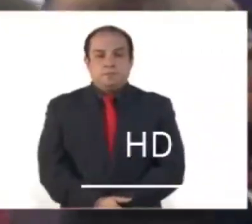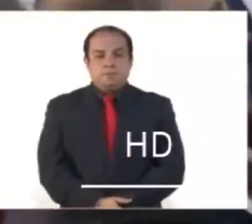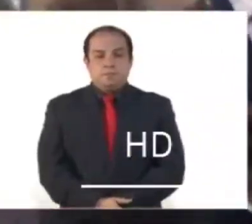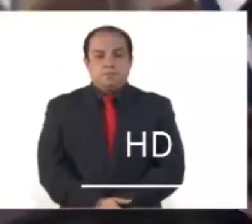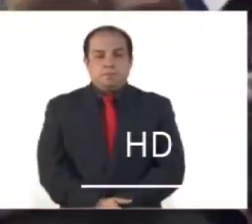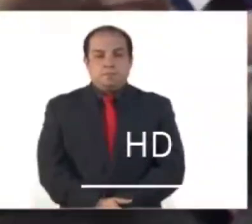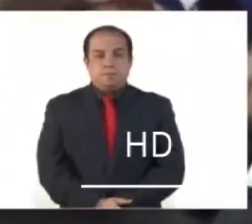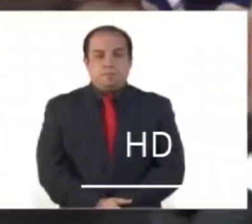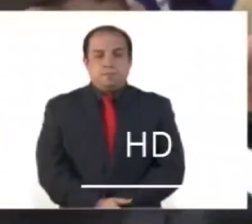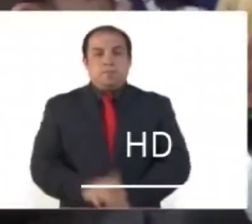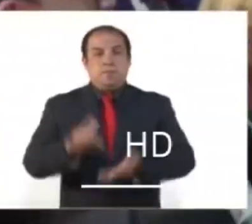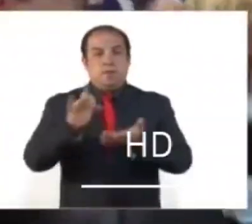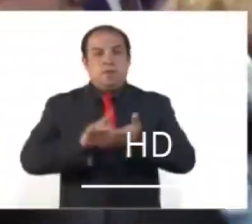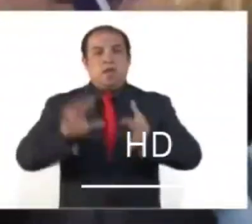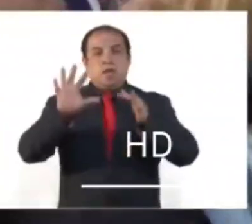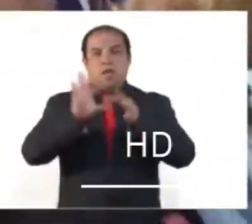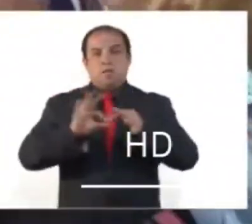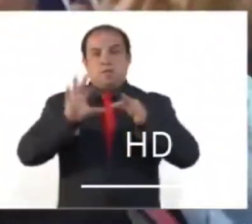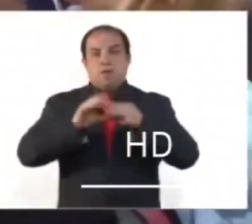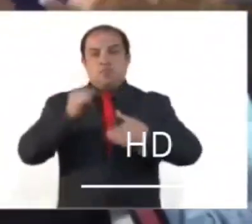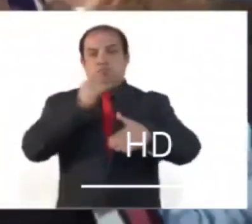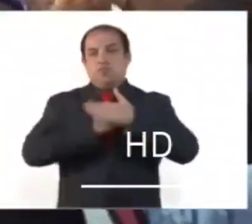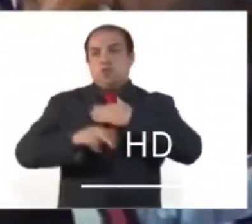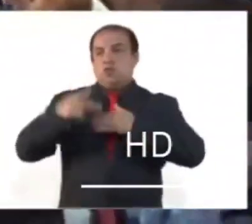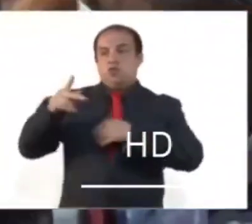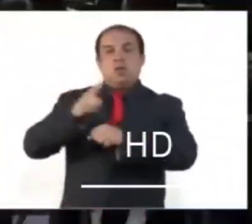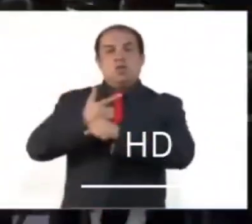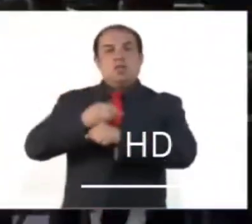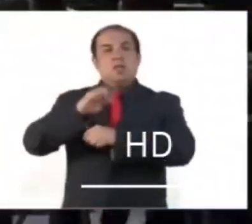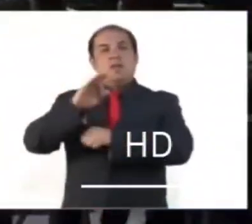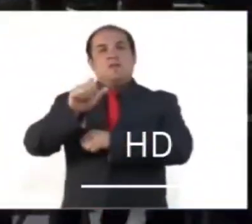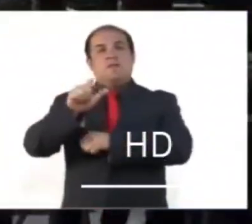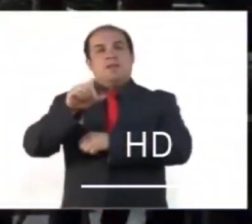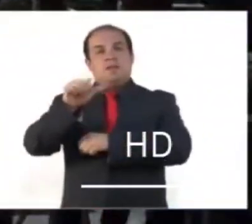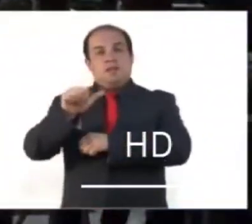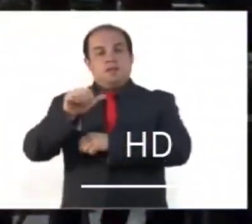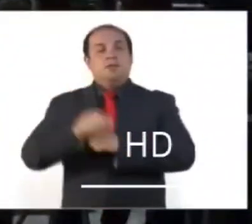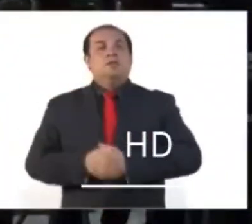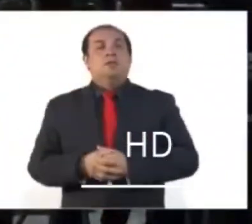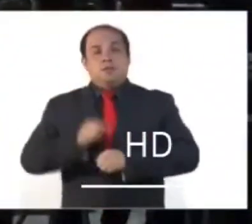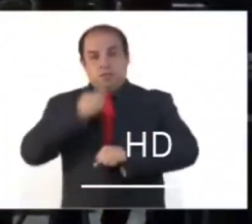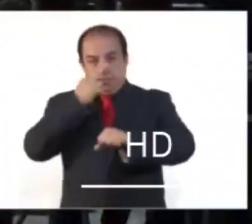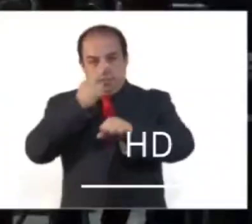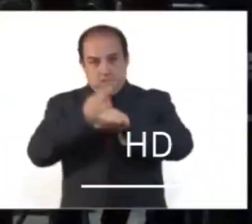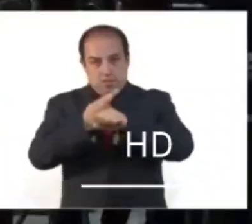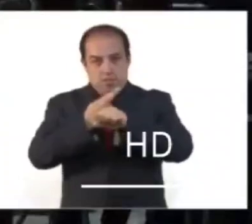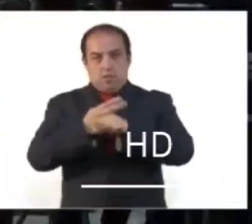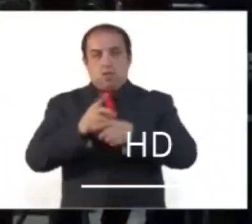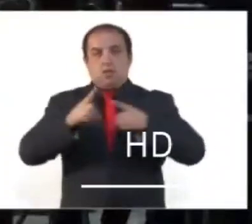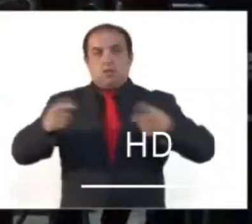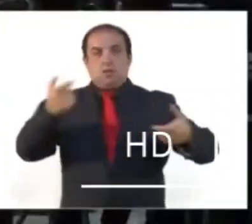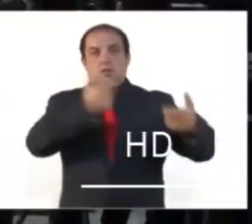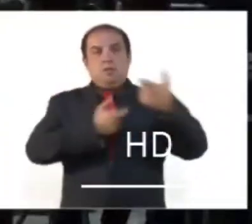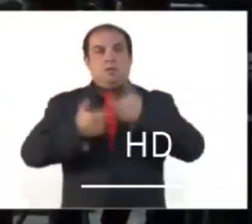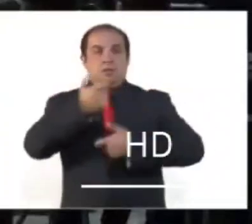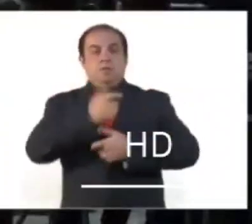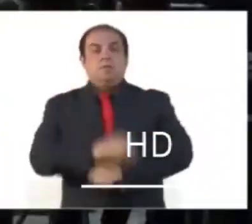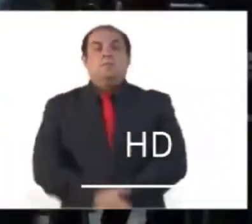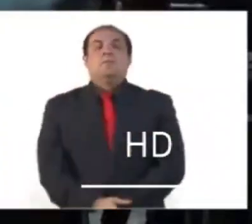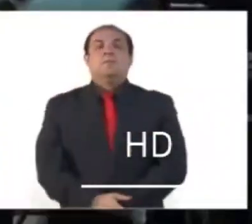Agradecemos la amplia presentación. El licenciado Fadlala Cabani Neyde, secretario de Desarrollo Económico.